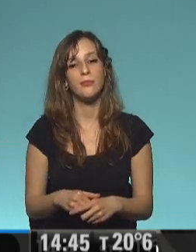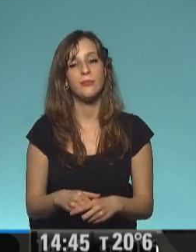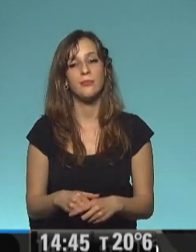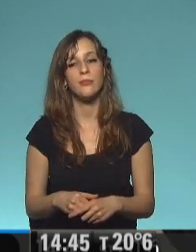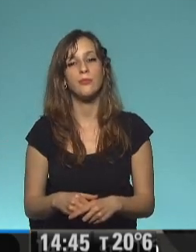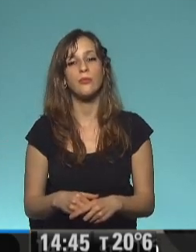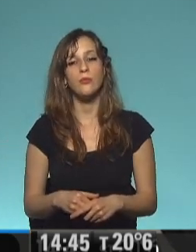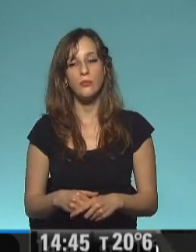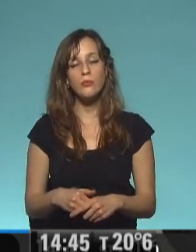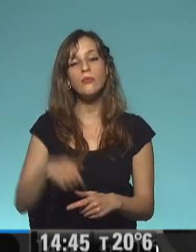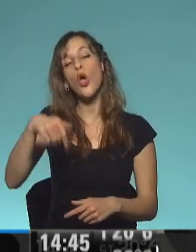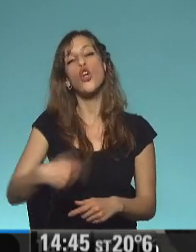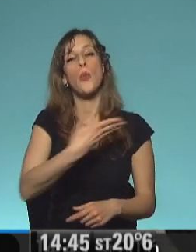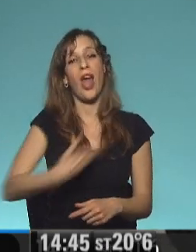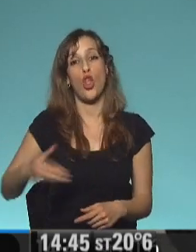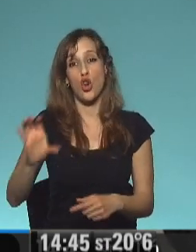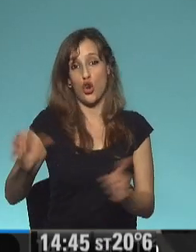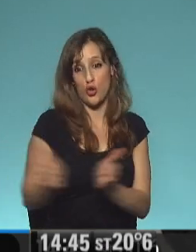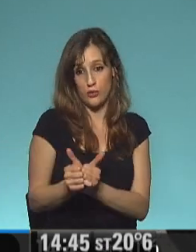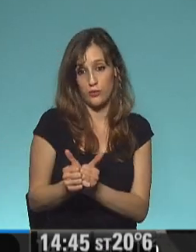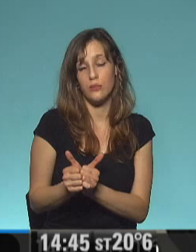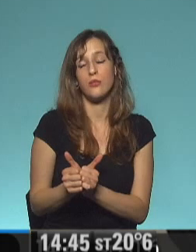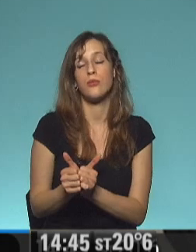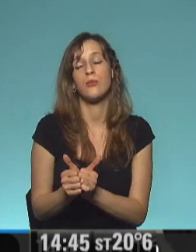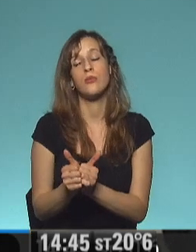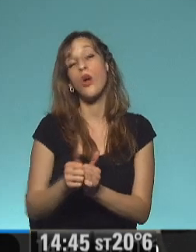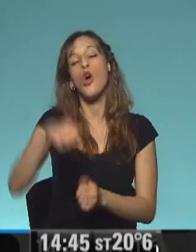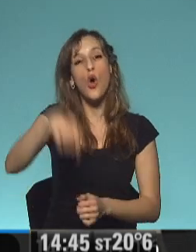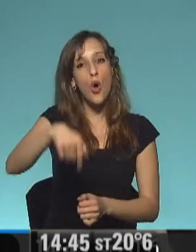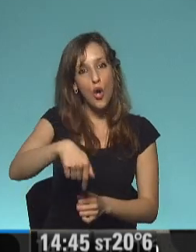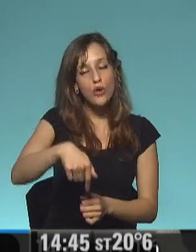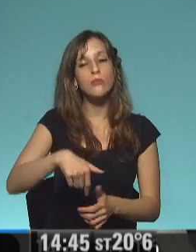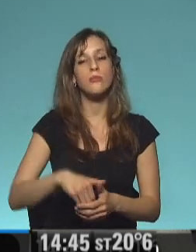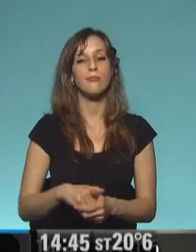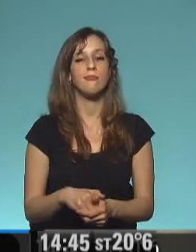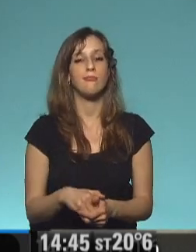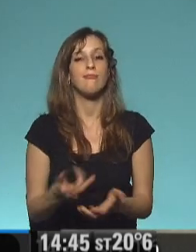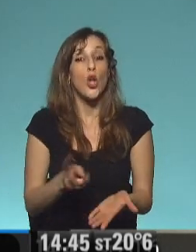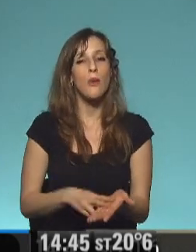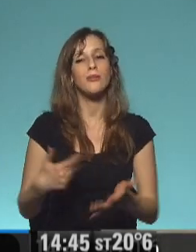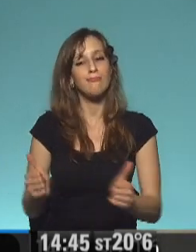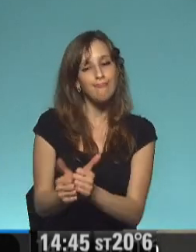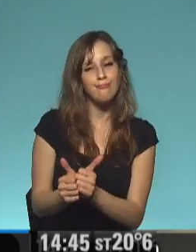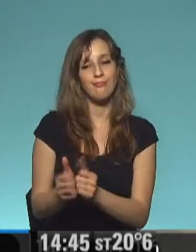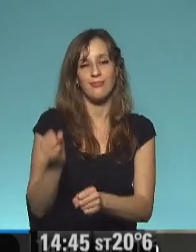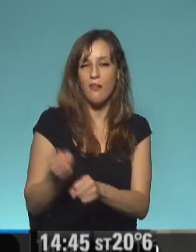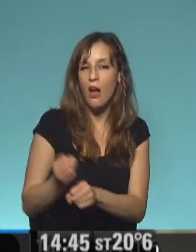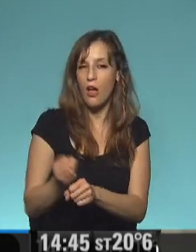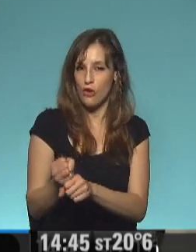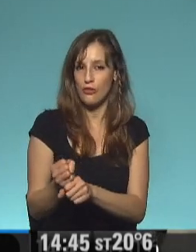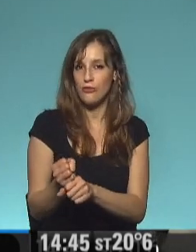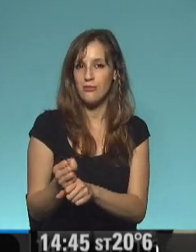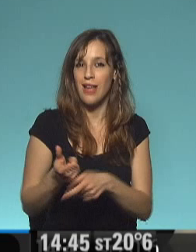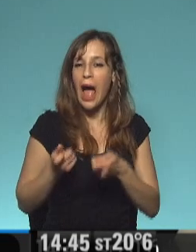con Gildo, ya no de ahora, pero hoy formalmente tenemos el gusto de volver a estar juntos, trabajando juntos